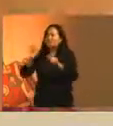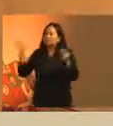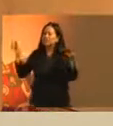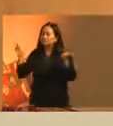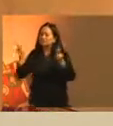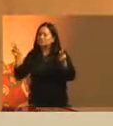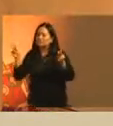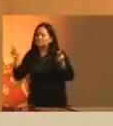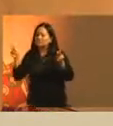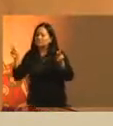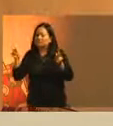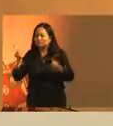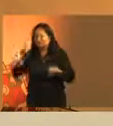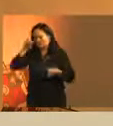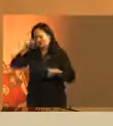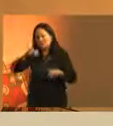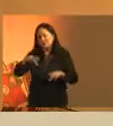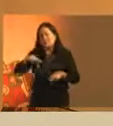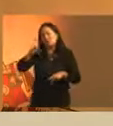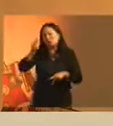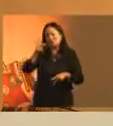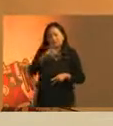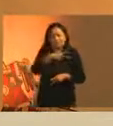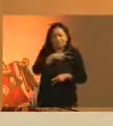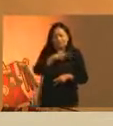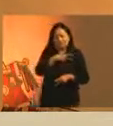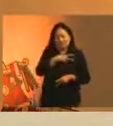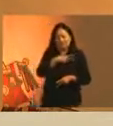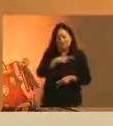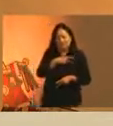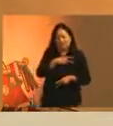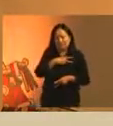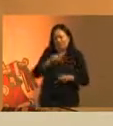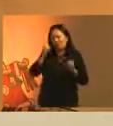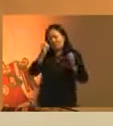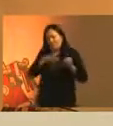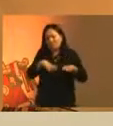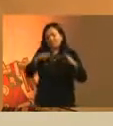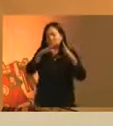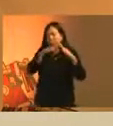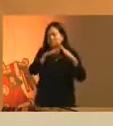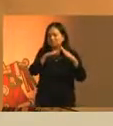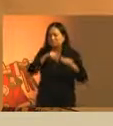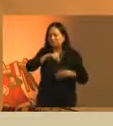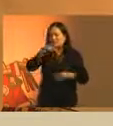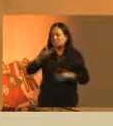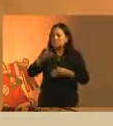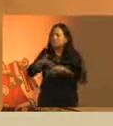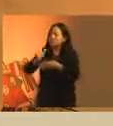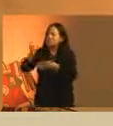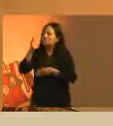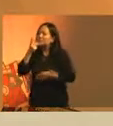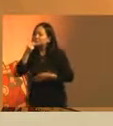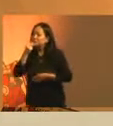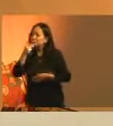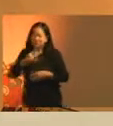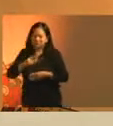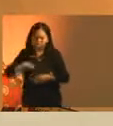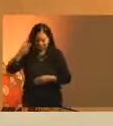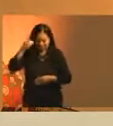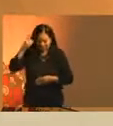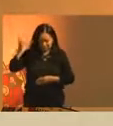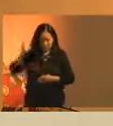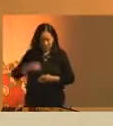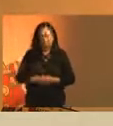del miedo y el miedo dejó el jacal y el campo de laboreo y entró en la comisaría y los trajes de los dueños